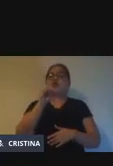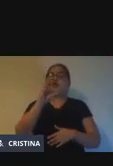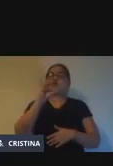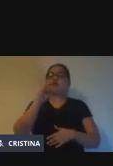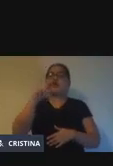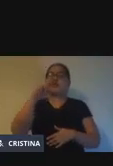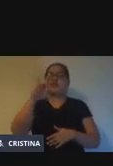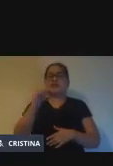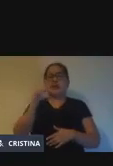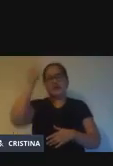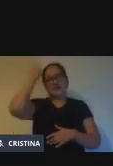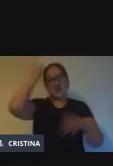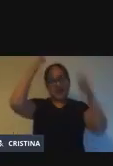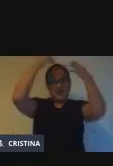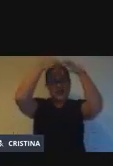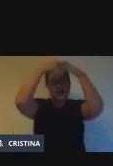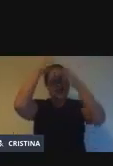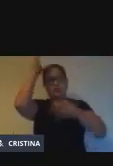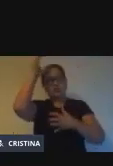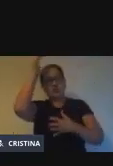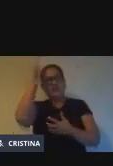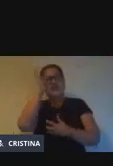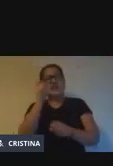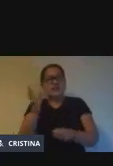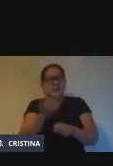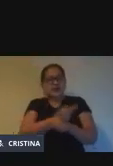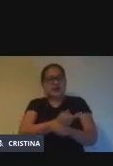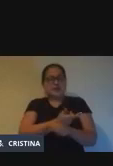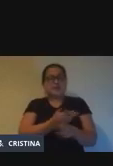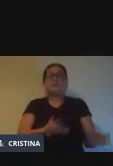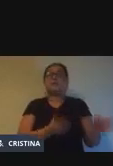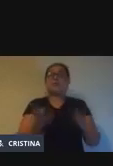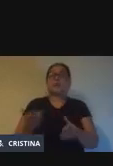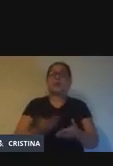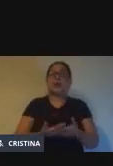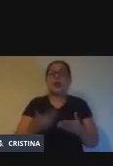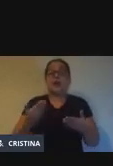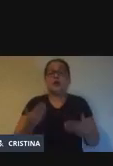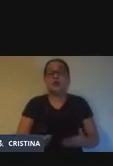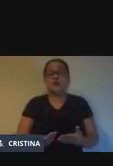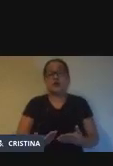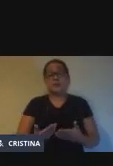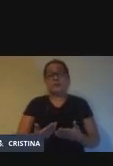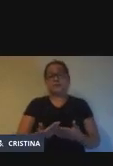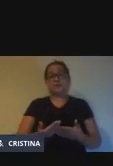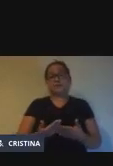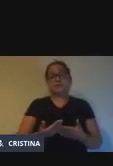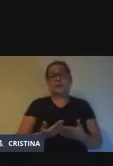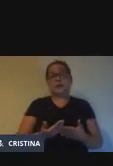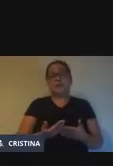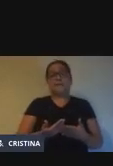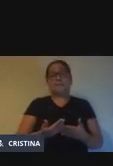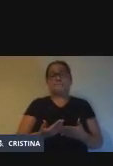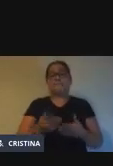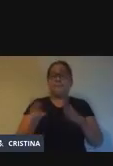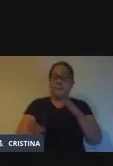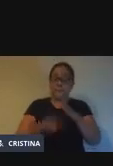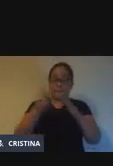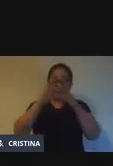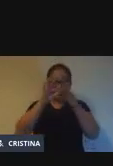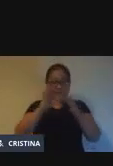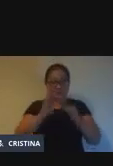sucede en estos momentos que estamos contenidos? Y es que yo lo voy a decir en otras palabras, como lo